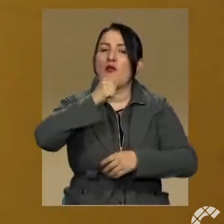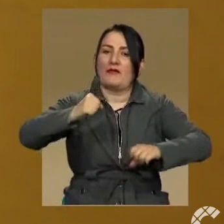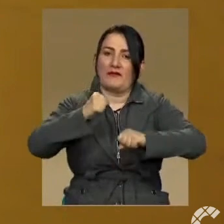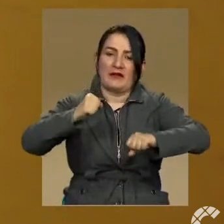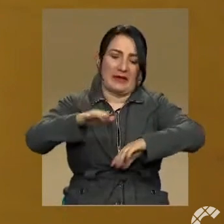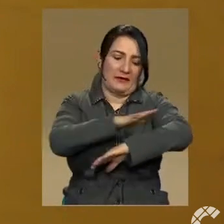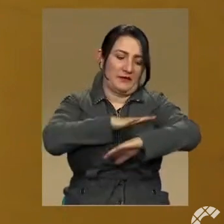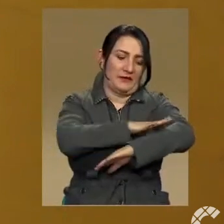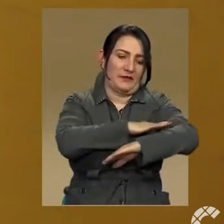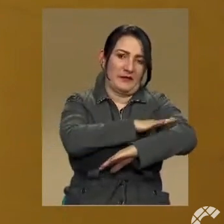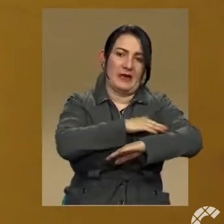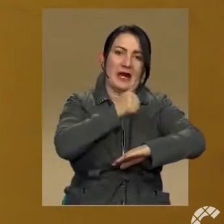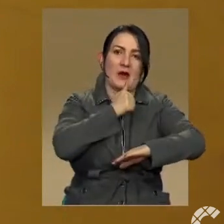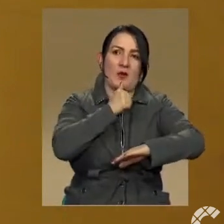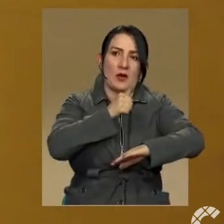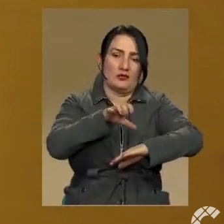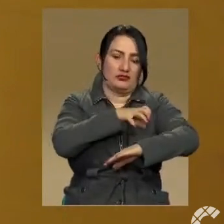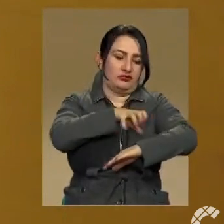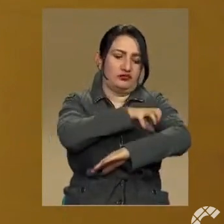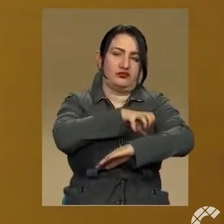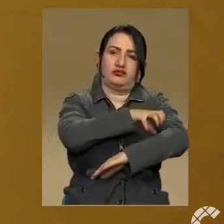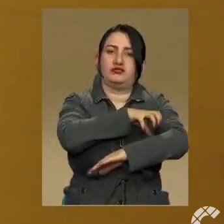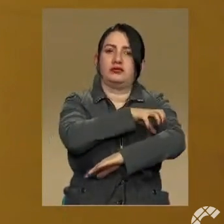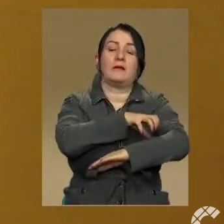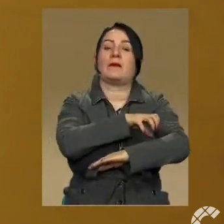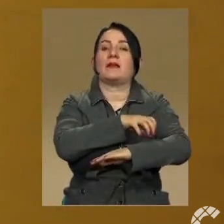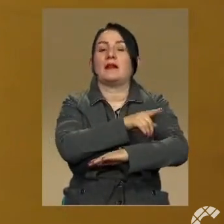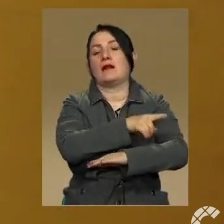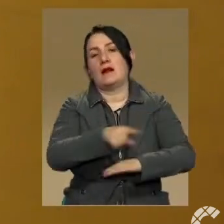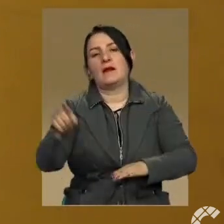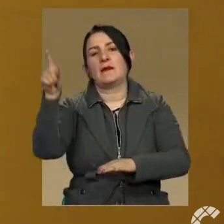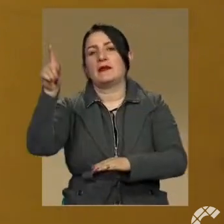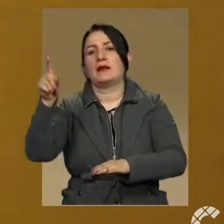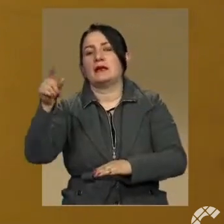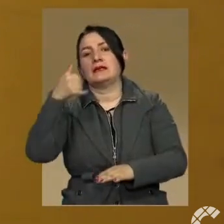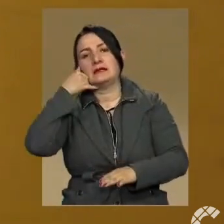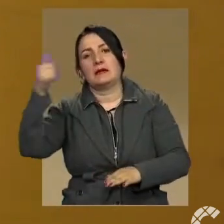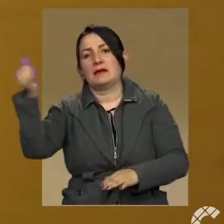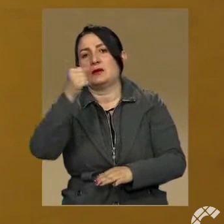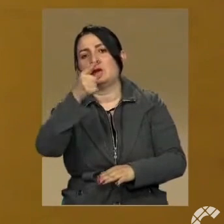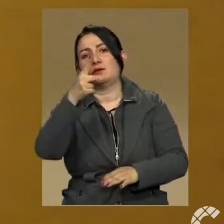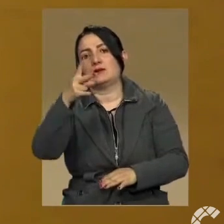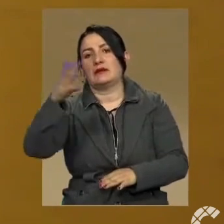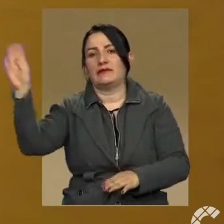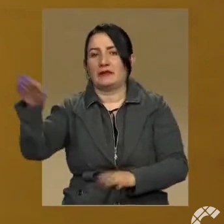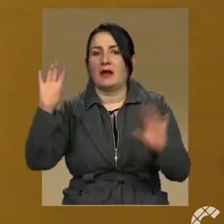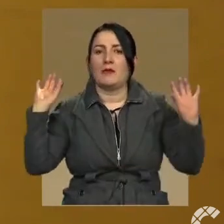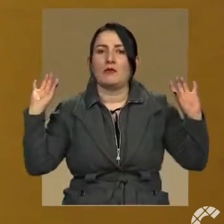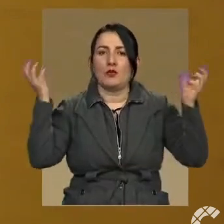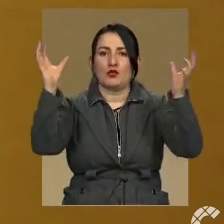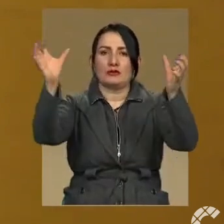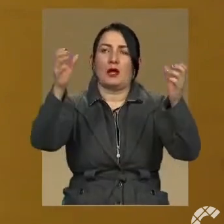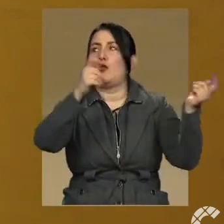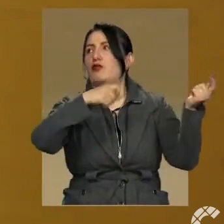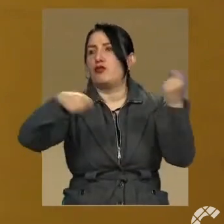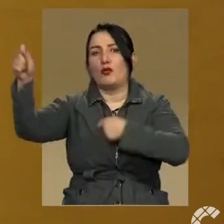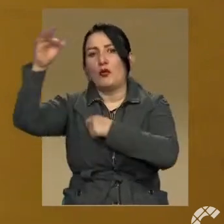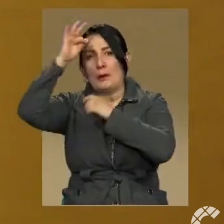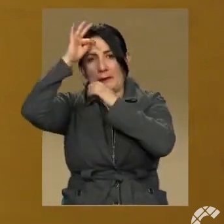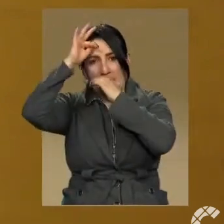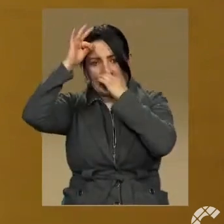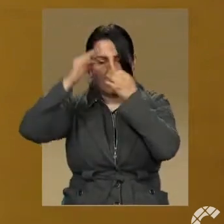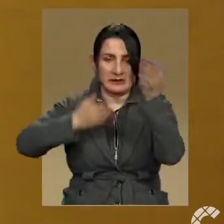agua limpia, agua de la canilla común y corriente, y proceder a llamar al 123 o a llegar a alguno de